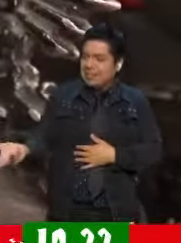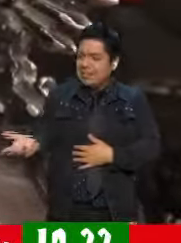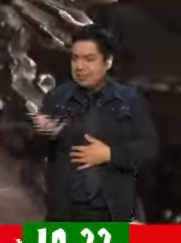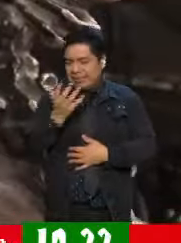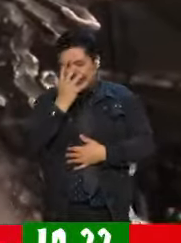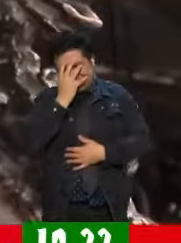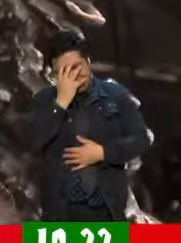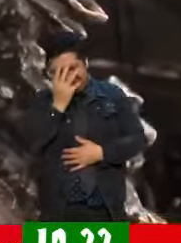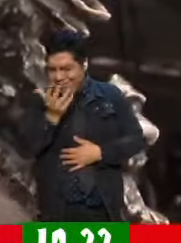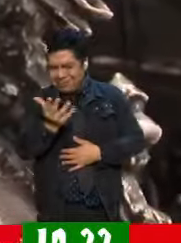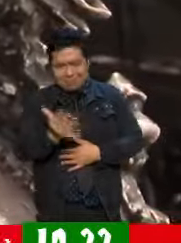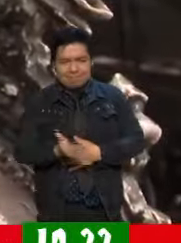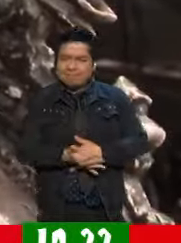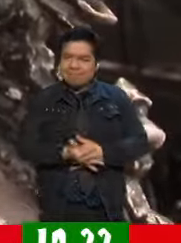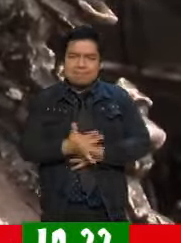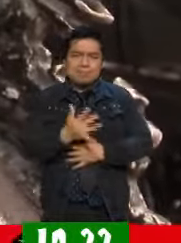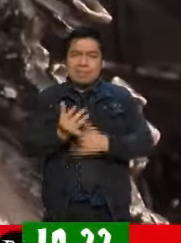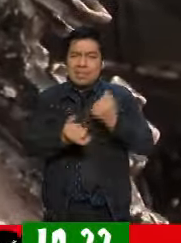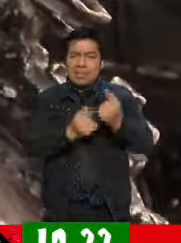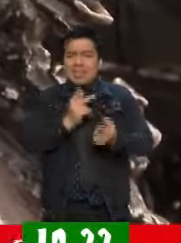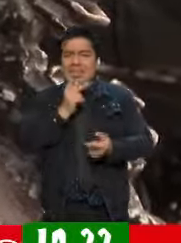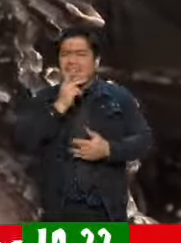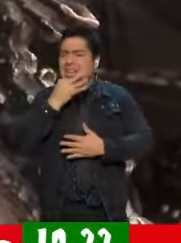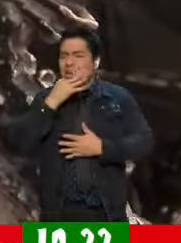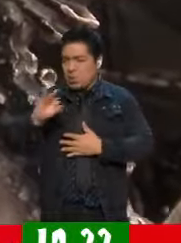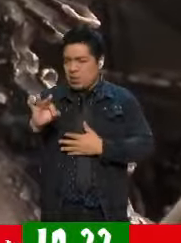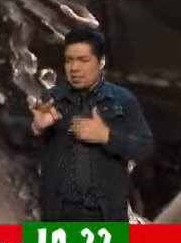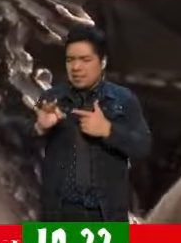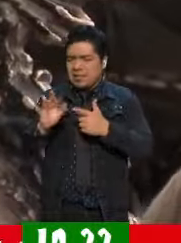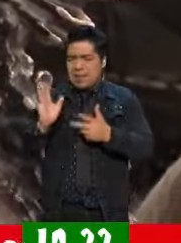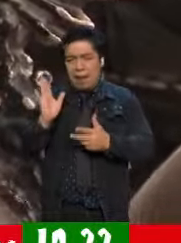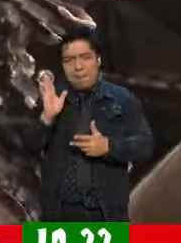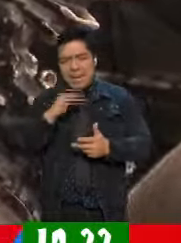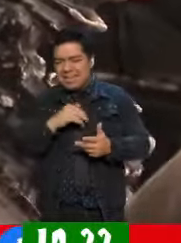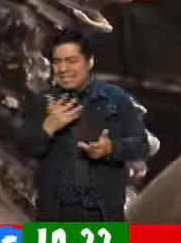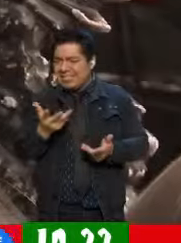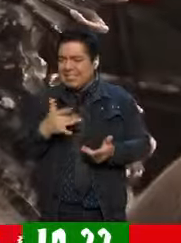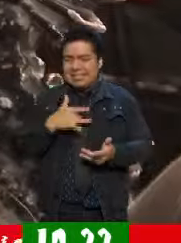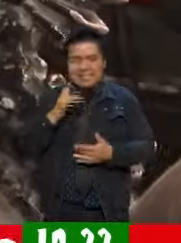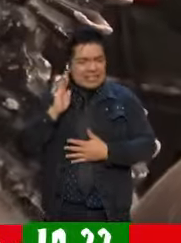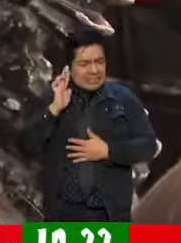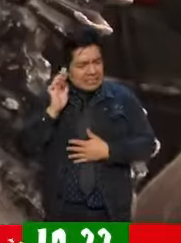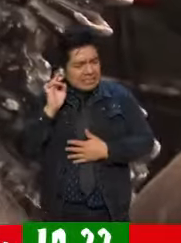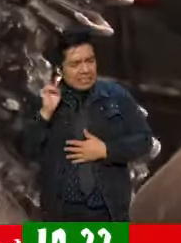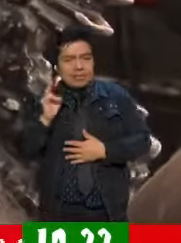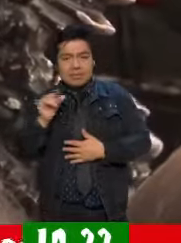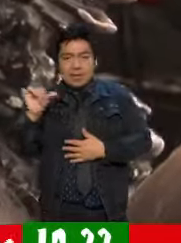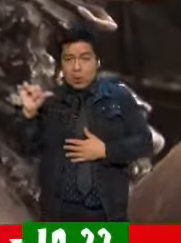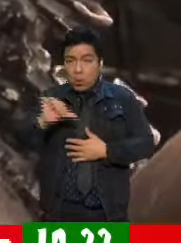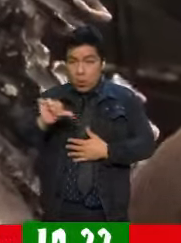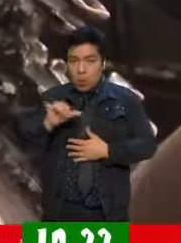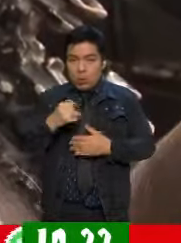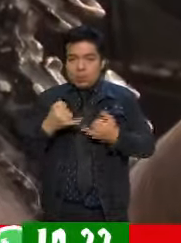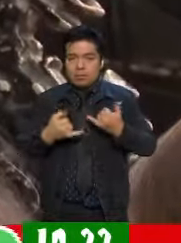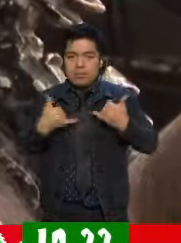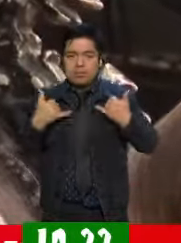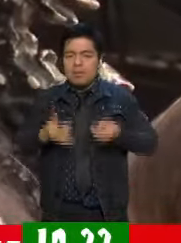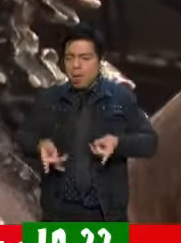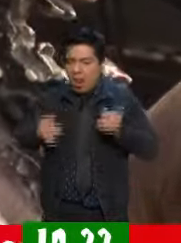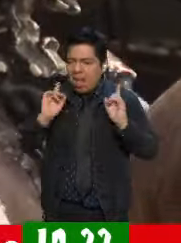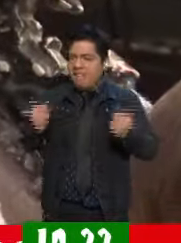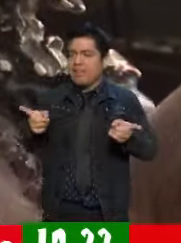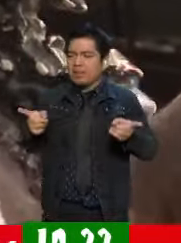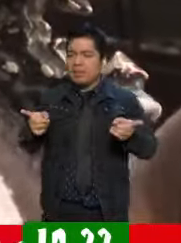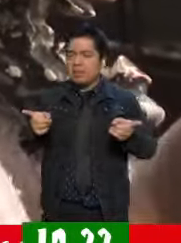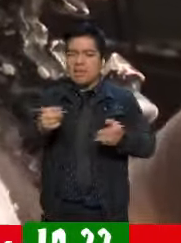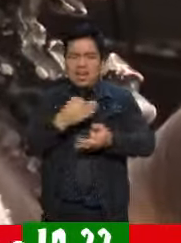están muy feas las, están muy feas las groserías, no, pues es que hoy en los jóvenes es la verga, toda